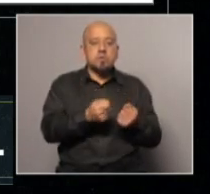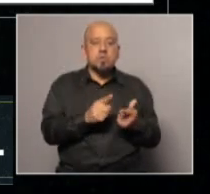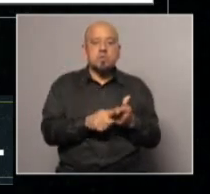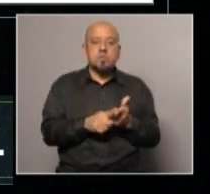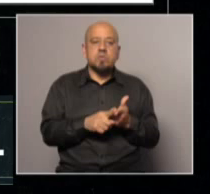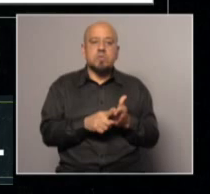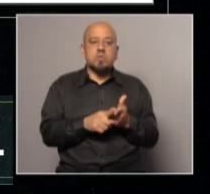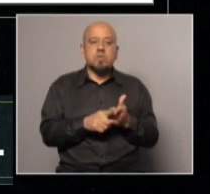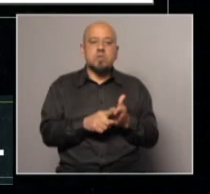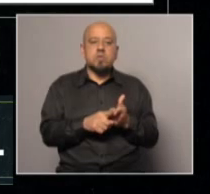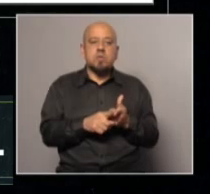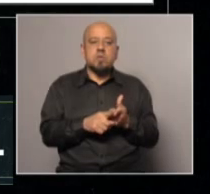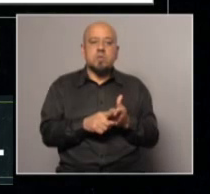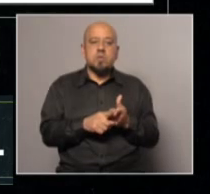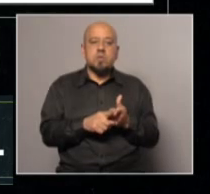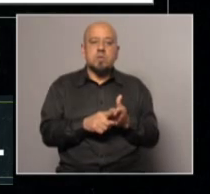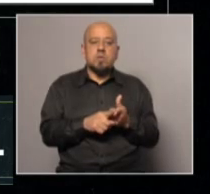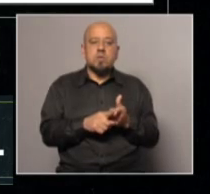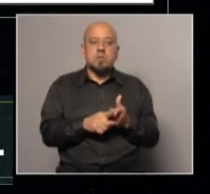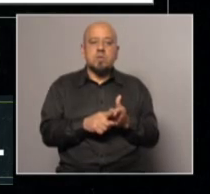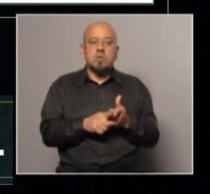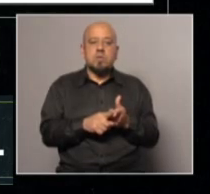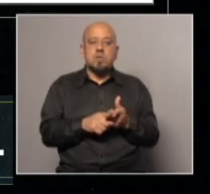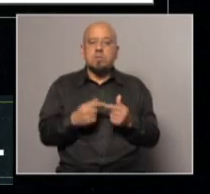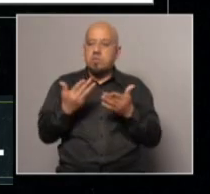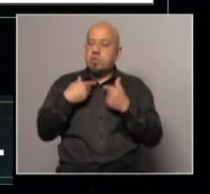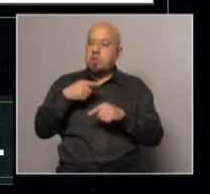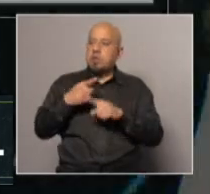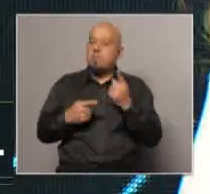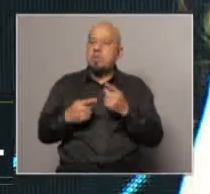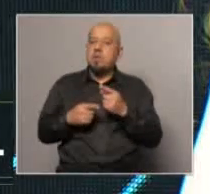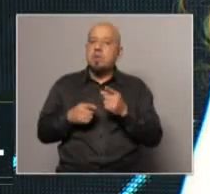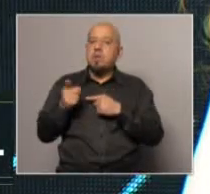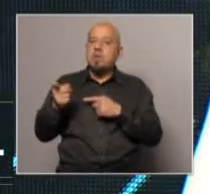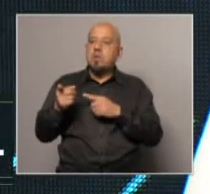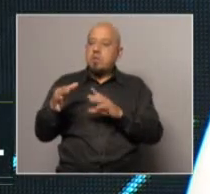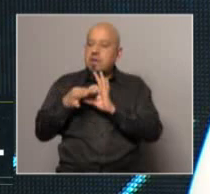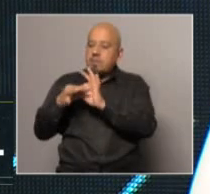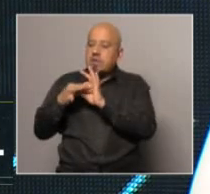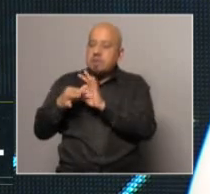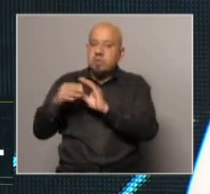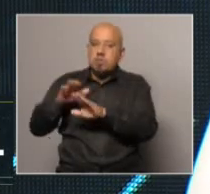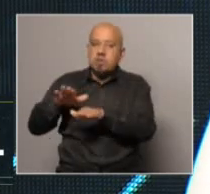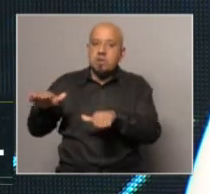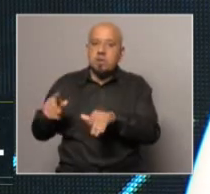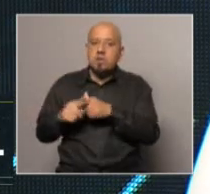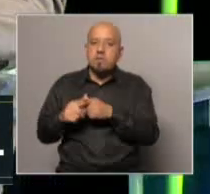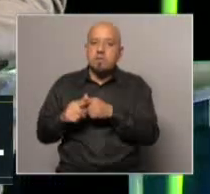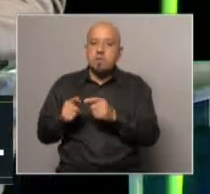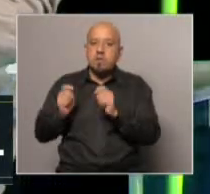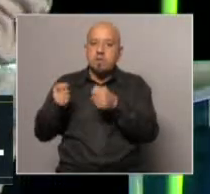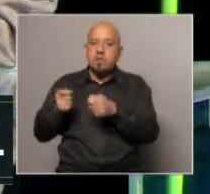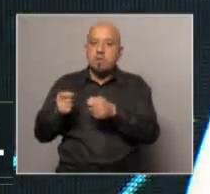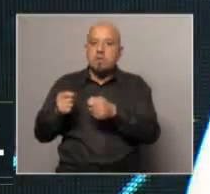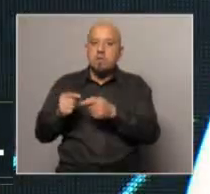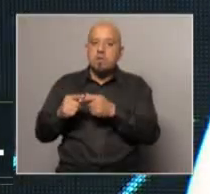Preguntas de una tía mía. ¿Eso no le puede generar dependencia a un niño? Porque le estoy dando marihuana. Hay